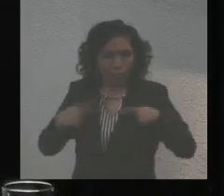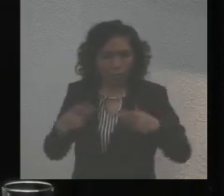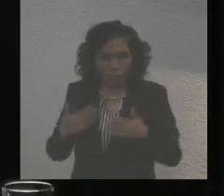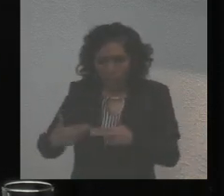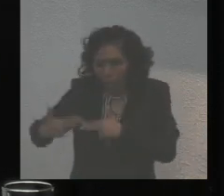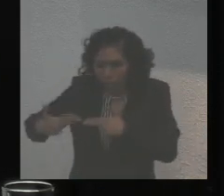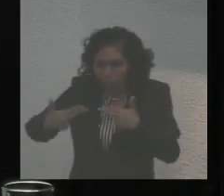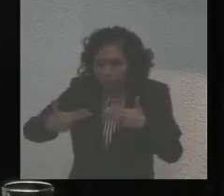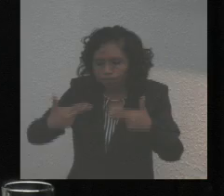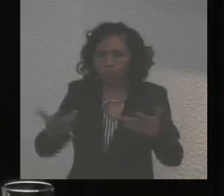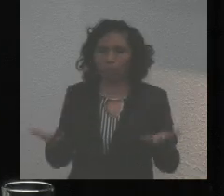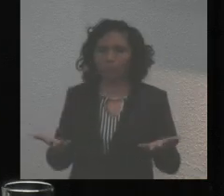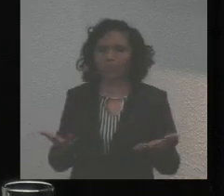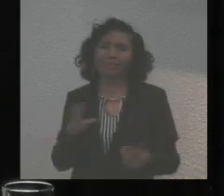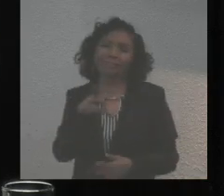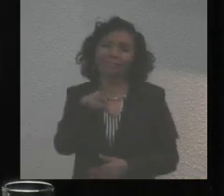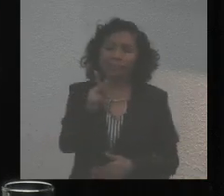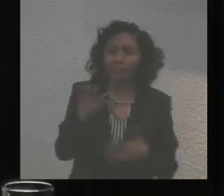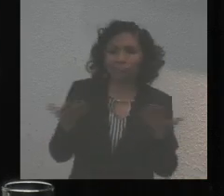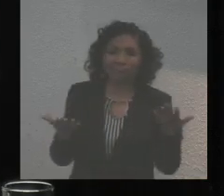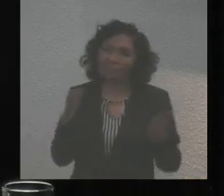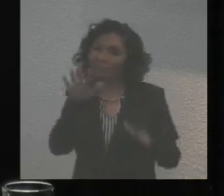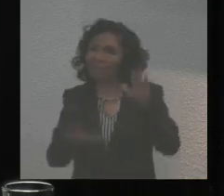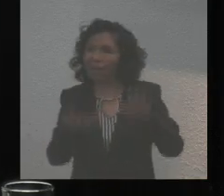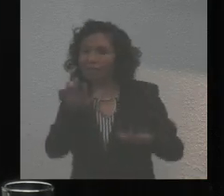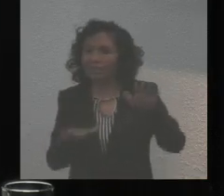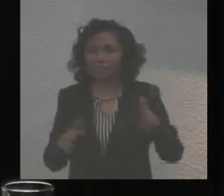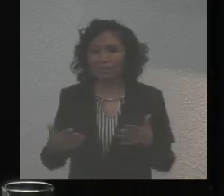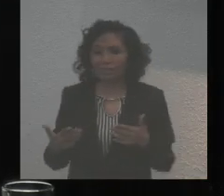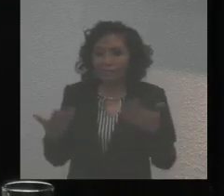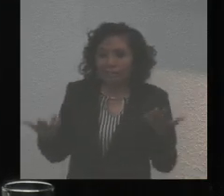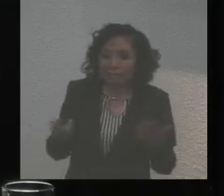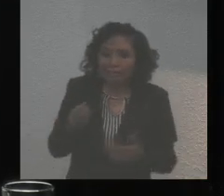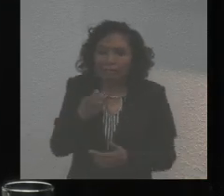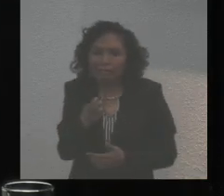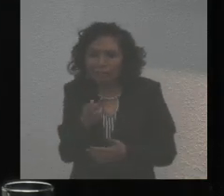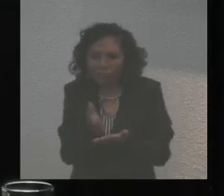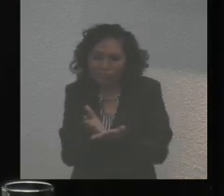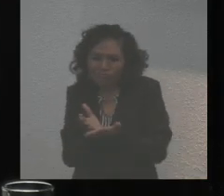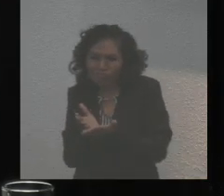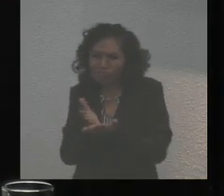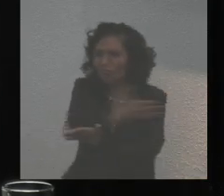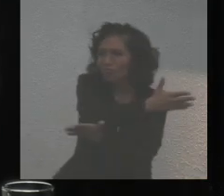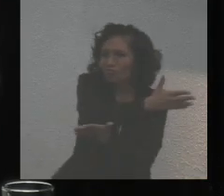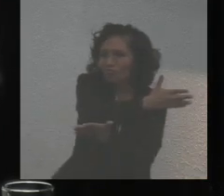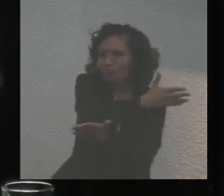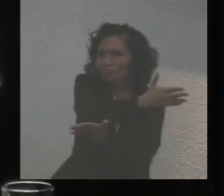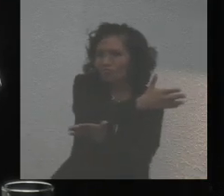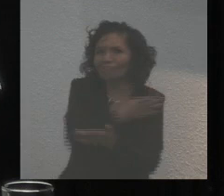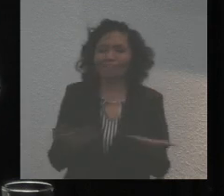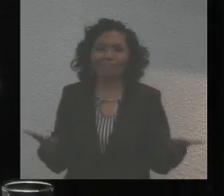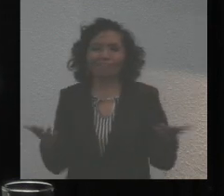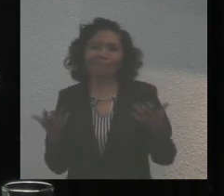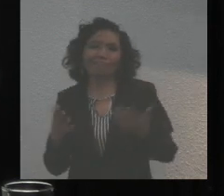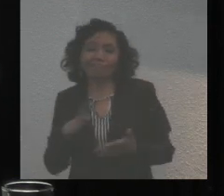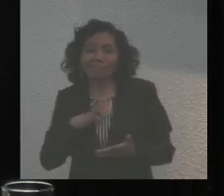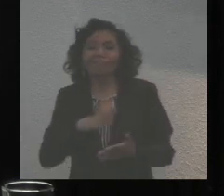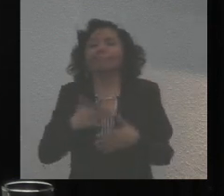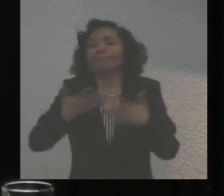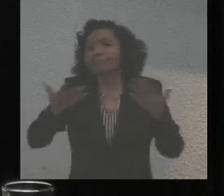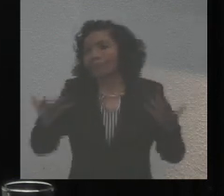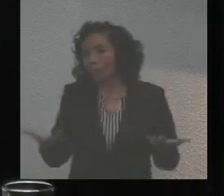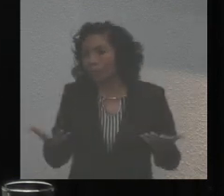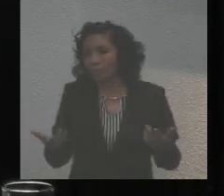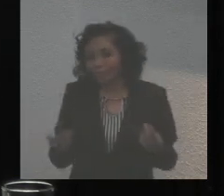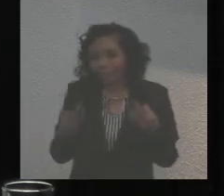legaron. Desafortunadamente, muchas veces ese legado se desvió de la senda de lo correcto. Las consecuencias están